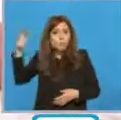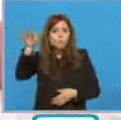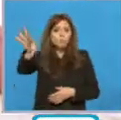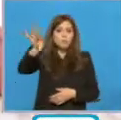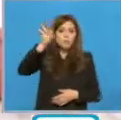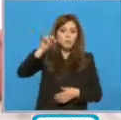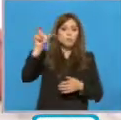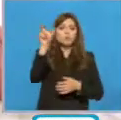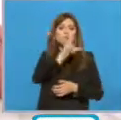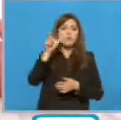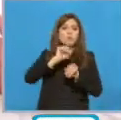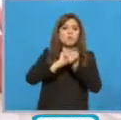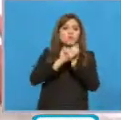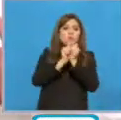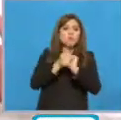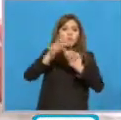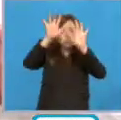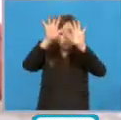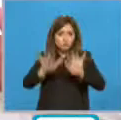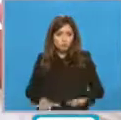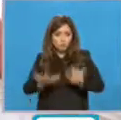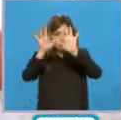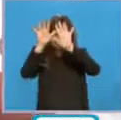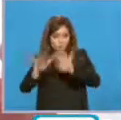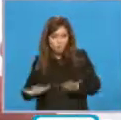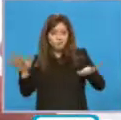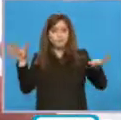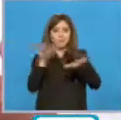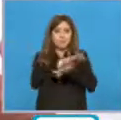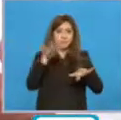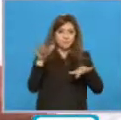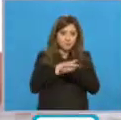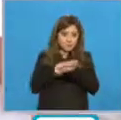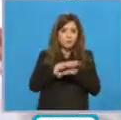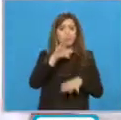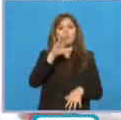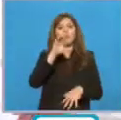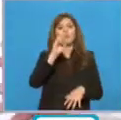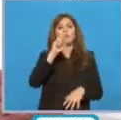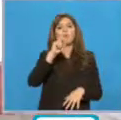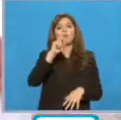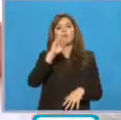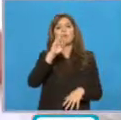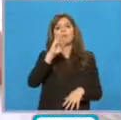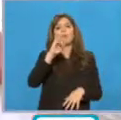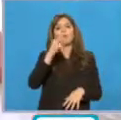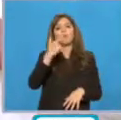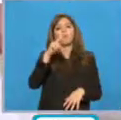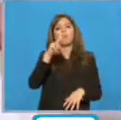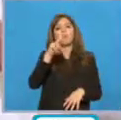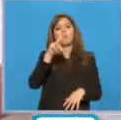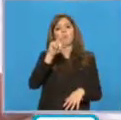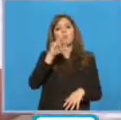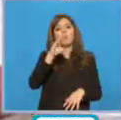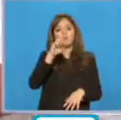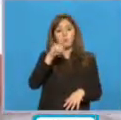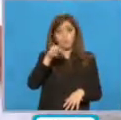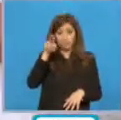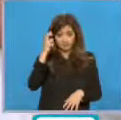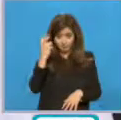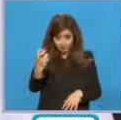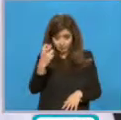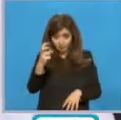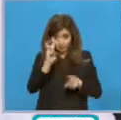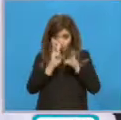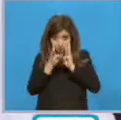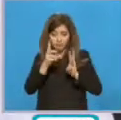a partir de entonces han establecido una serie de modificaciones a las configuraciones. Y también en WhatsApp nos debemos meter a la configuración